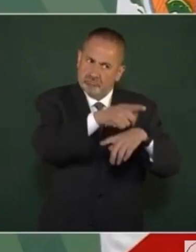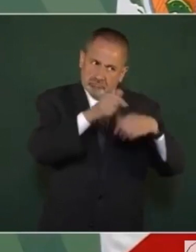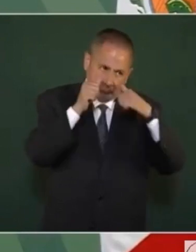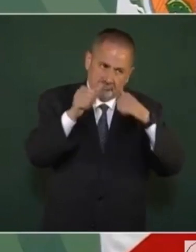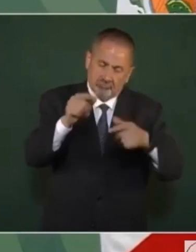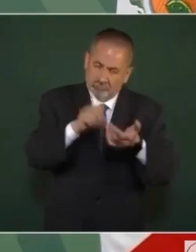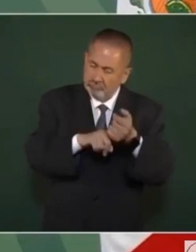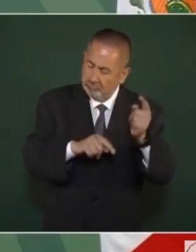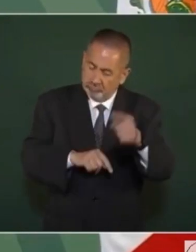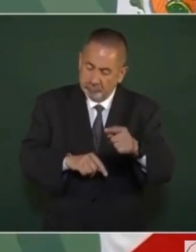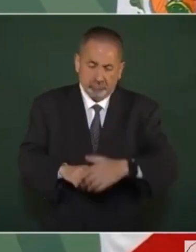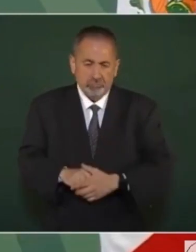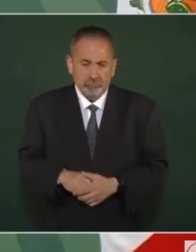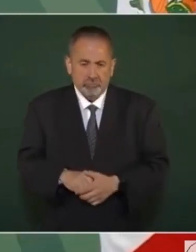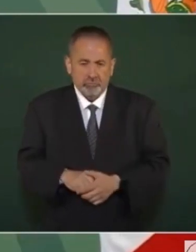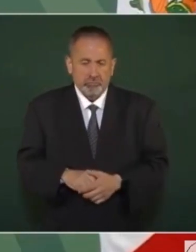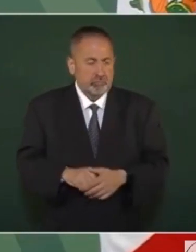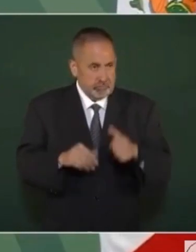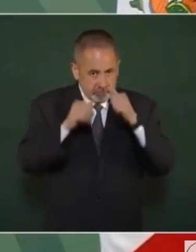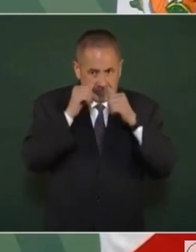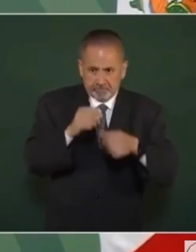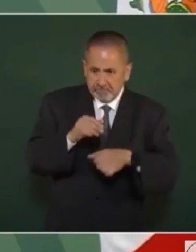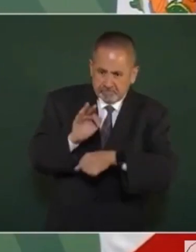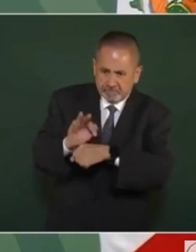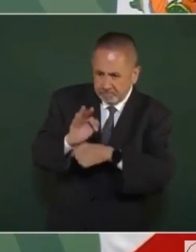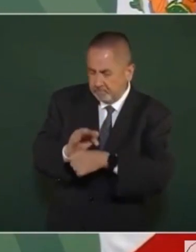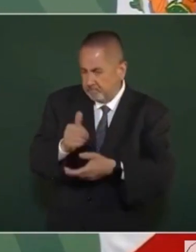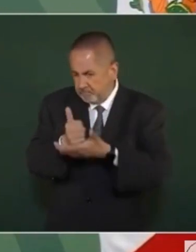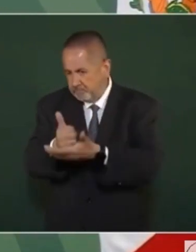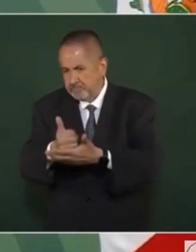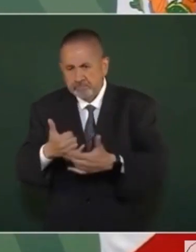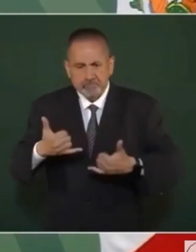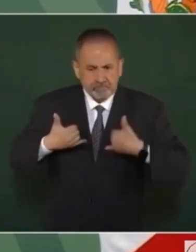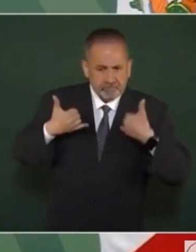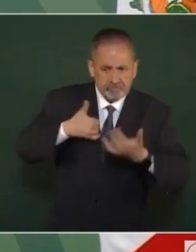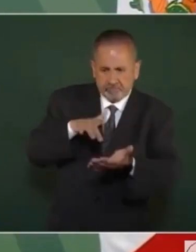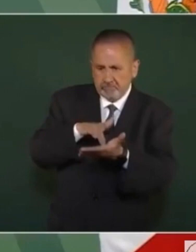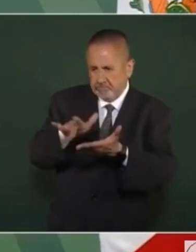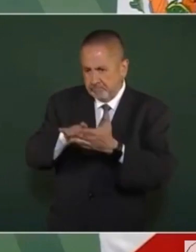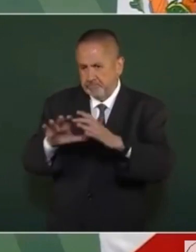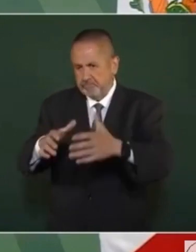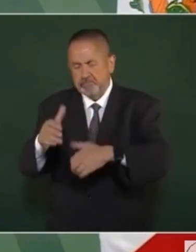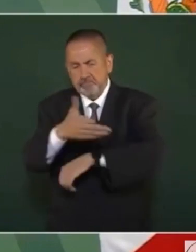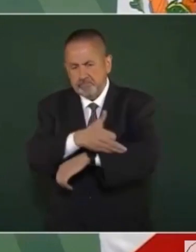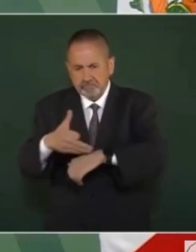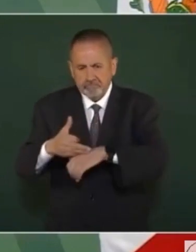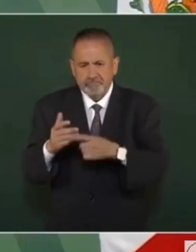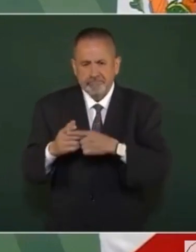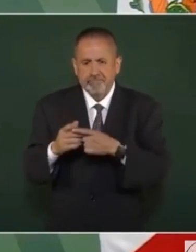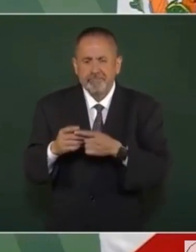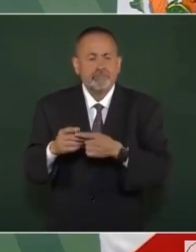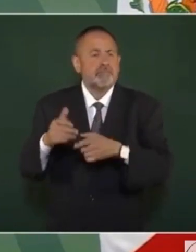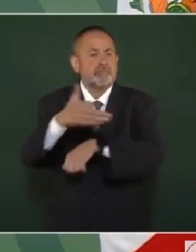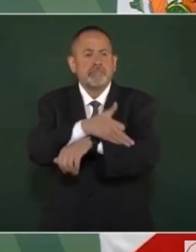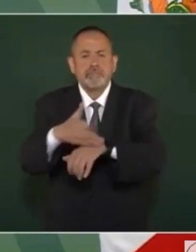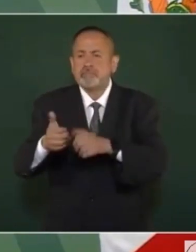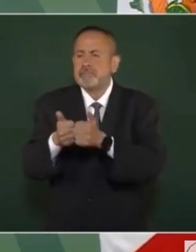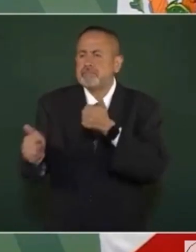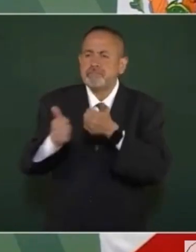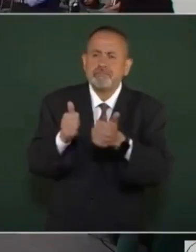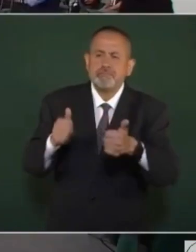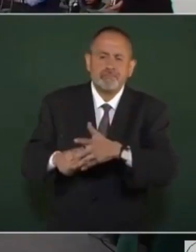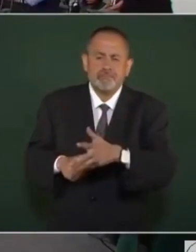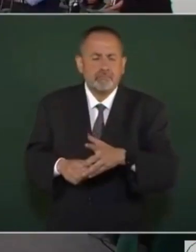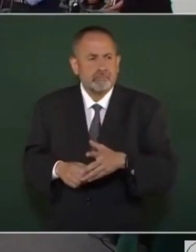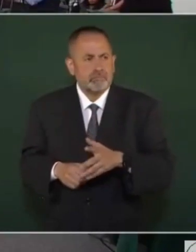¿sí?, fortaleciendo a las familias, evitando la desintegración de las familias.